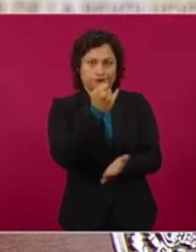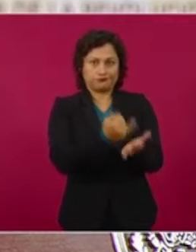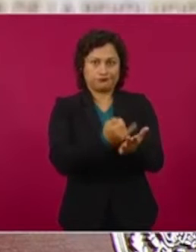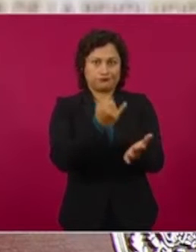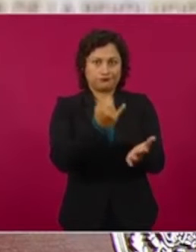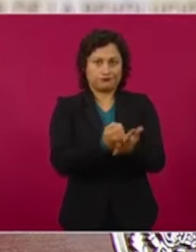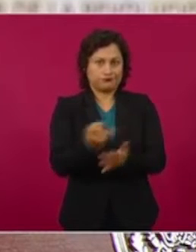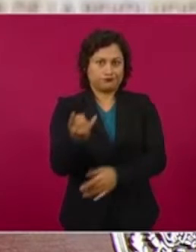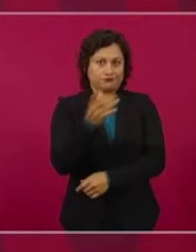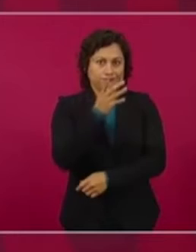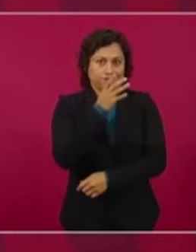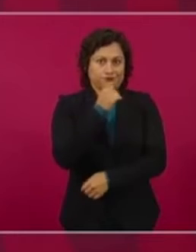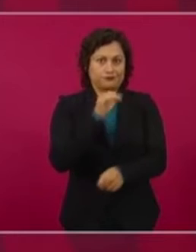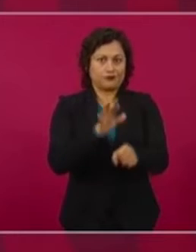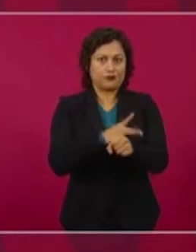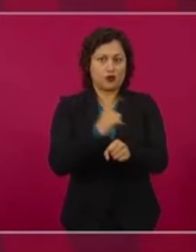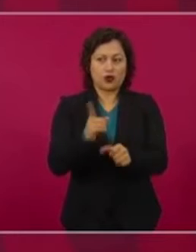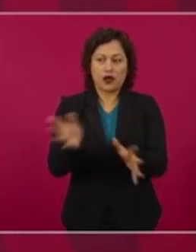no producen.